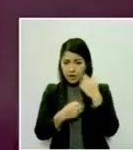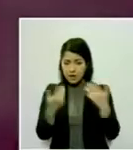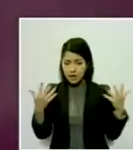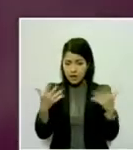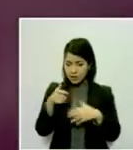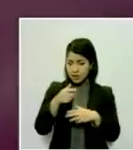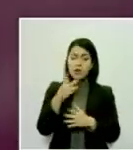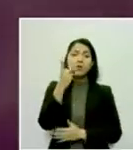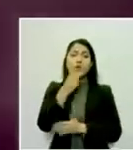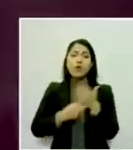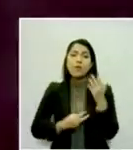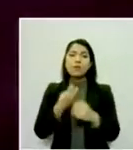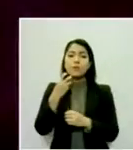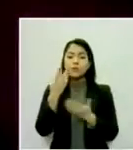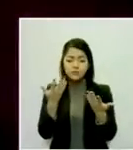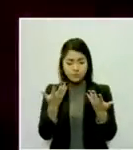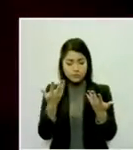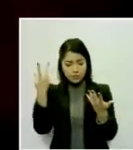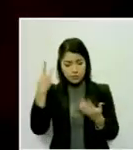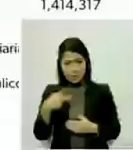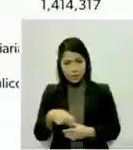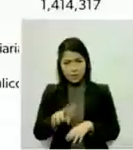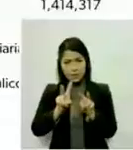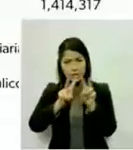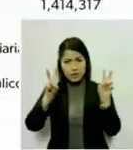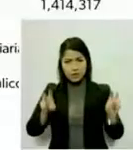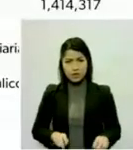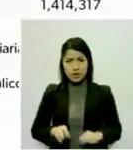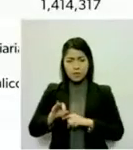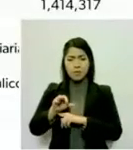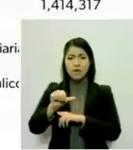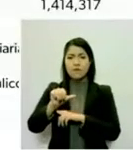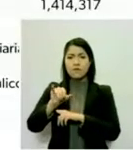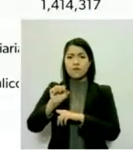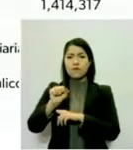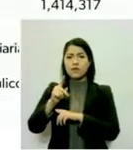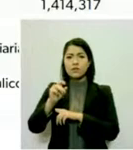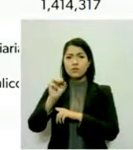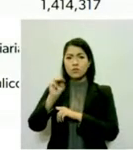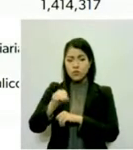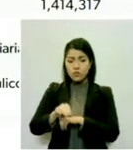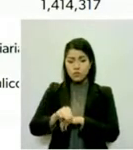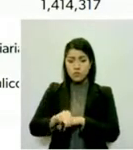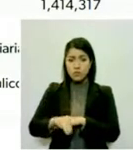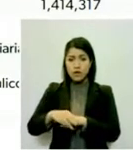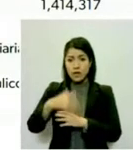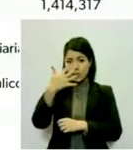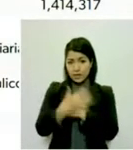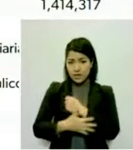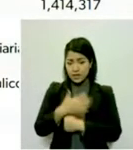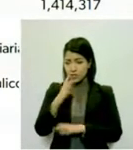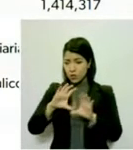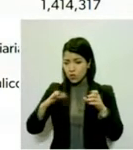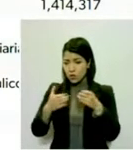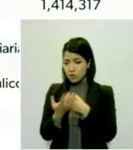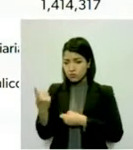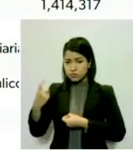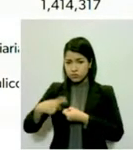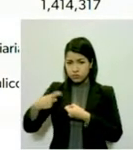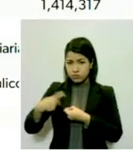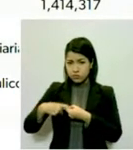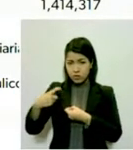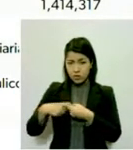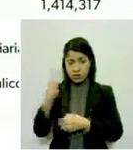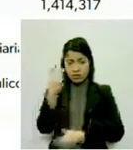este programa. También en el tema de FAISPUM, son 15 comunidades las que entraron en este programa,